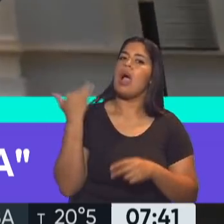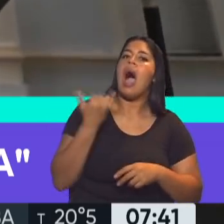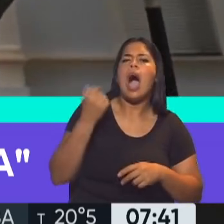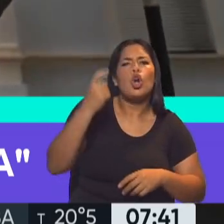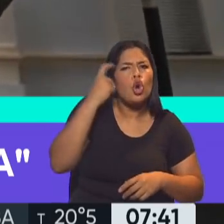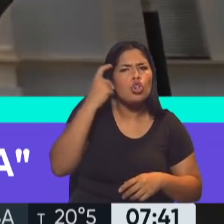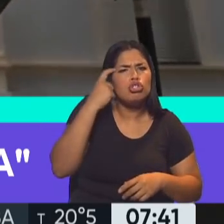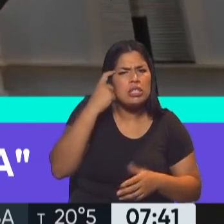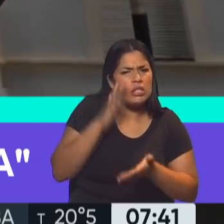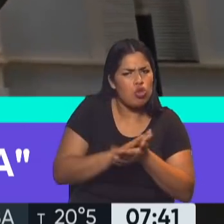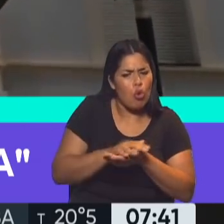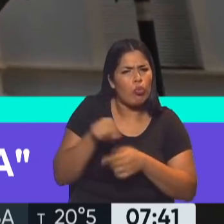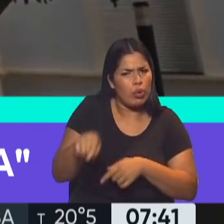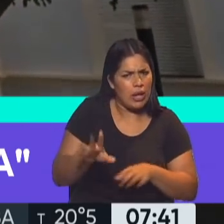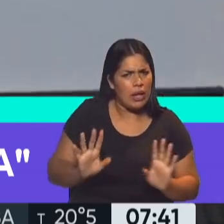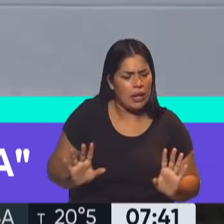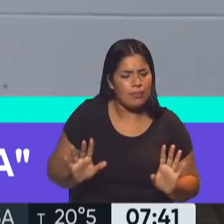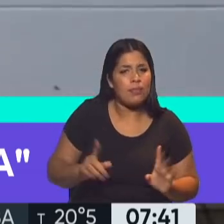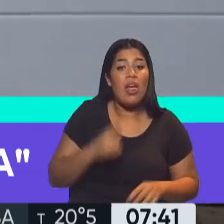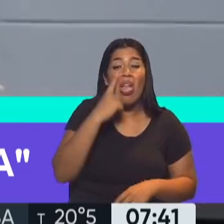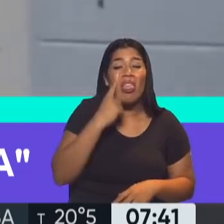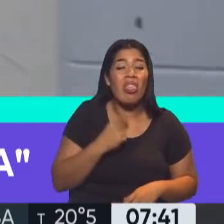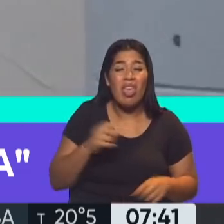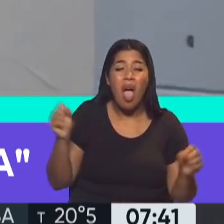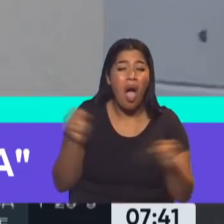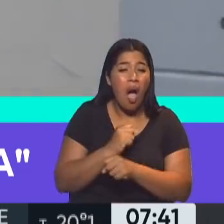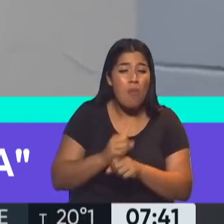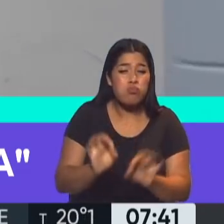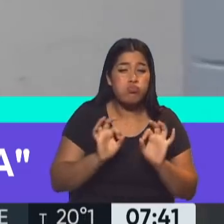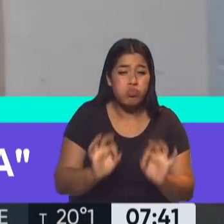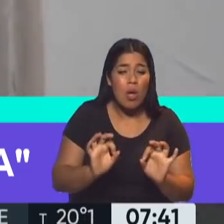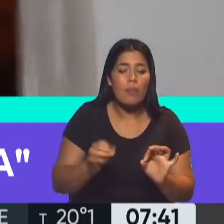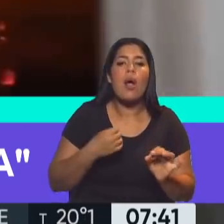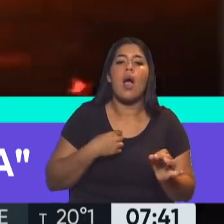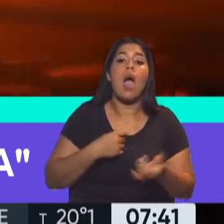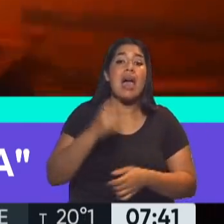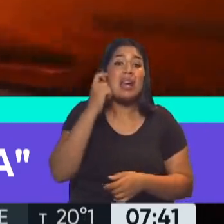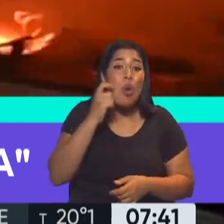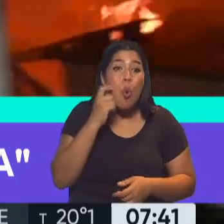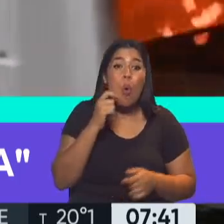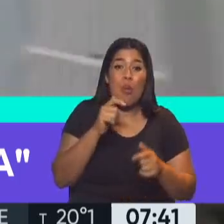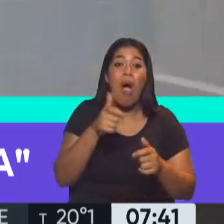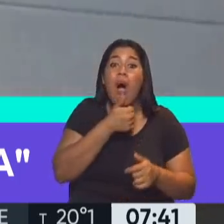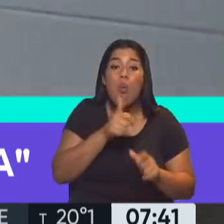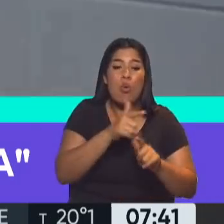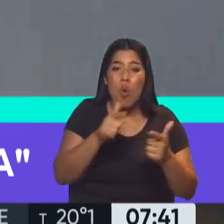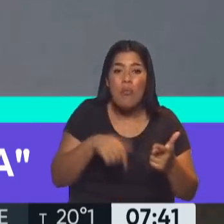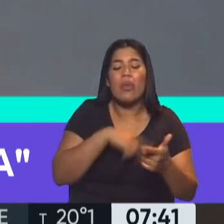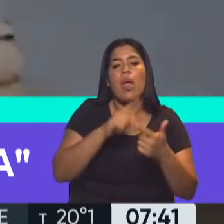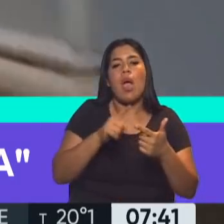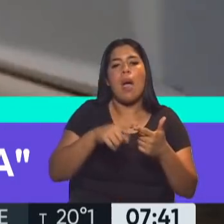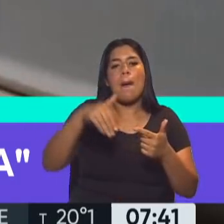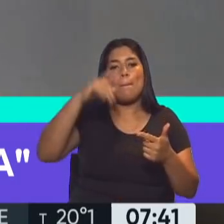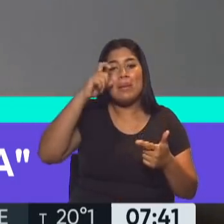conciencia respecto a este tema, y el día que se sancionó, no había agua en Comodoro Rivadavia, no había agua en la meseta, no había agua en los pueblos, algunos pueblos de